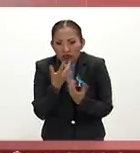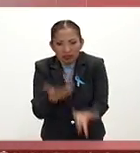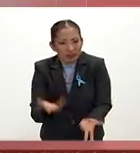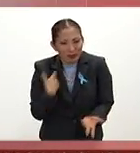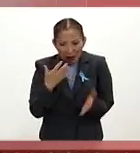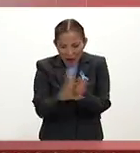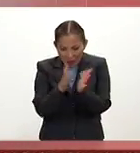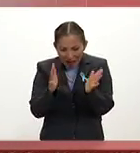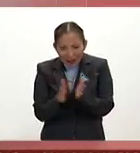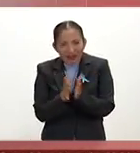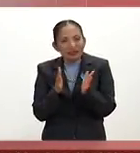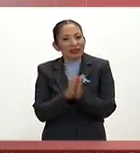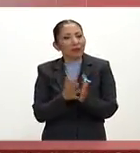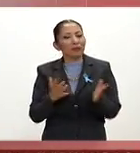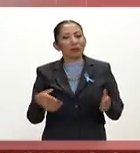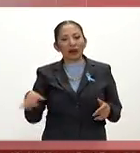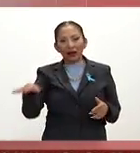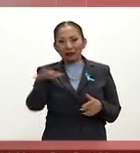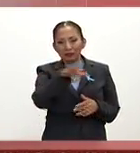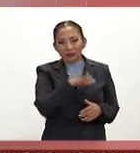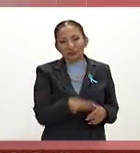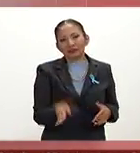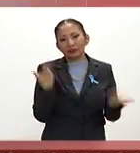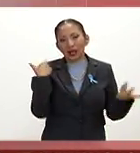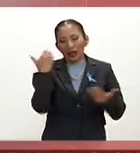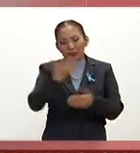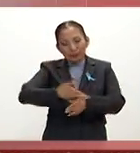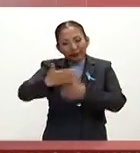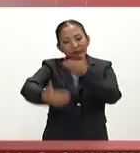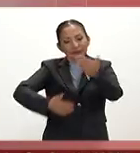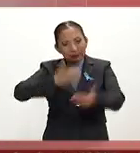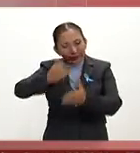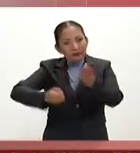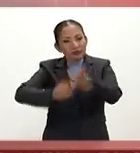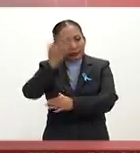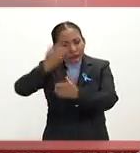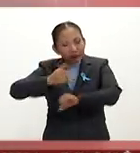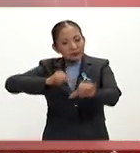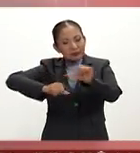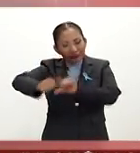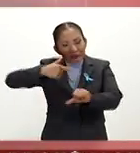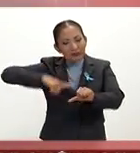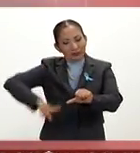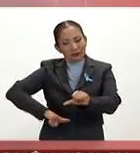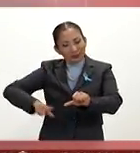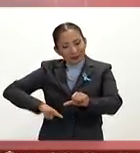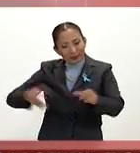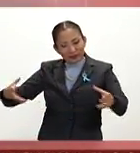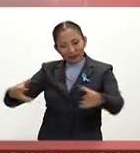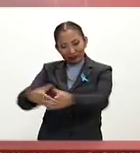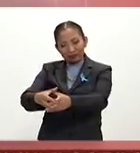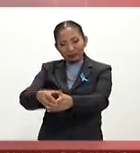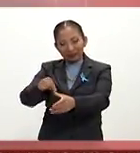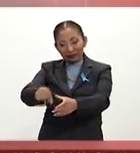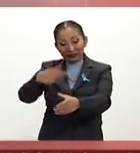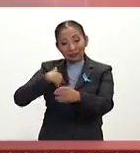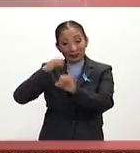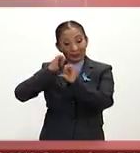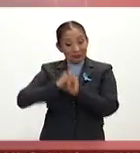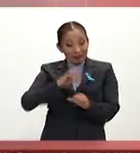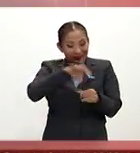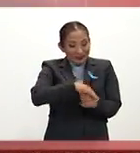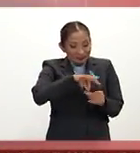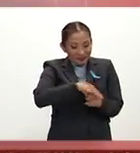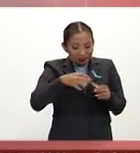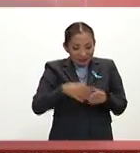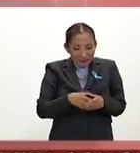en este tipo de procesos de renovación de los poderes. Y aquí las autoridades electorales que